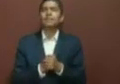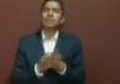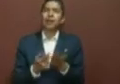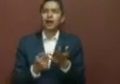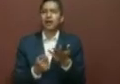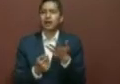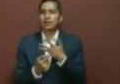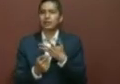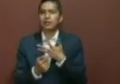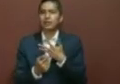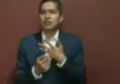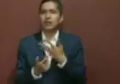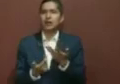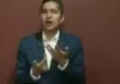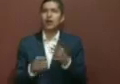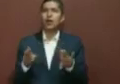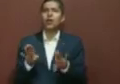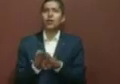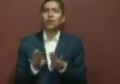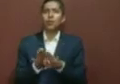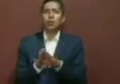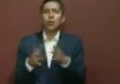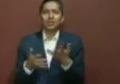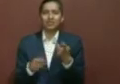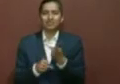alguna señal de cómo anda el ambiente.